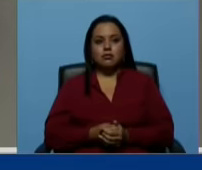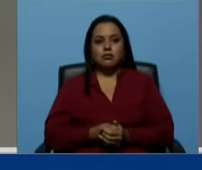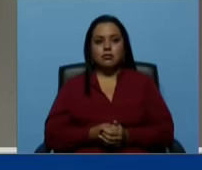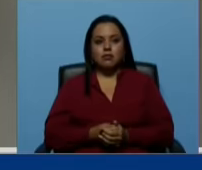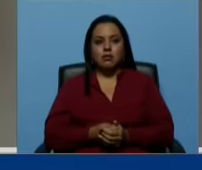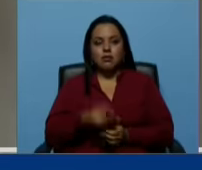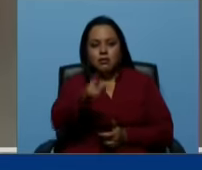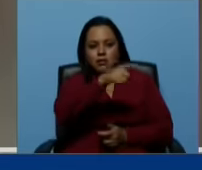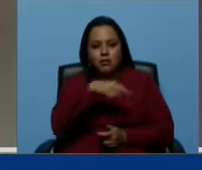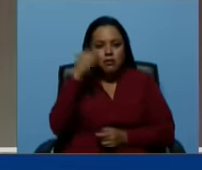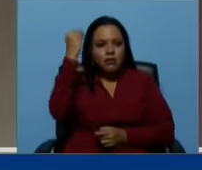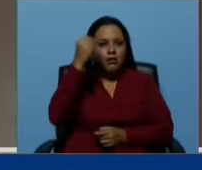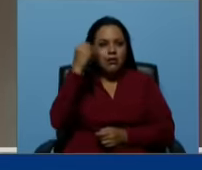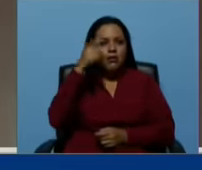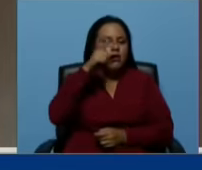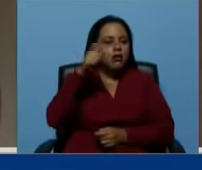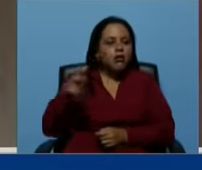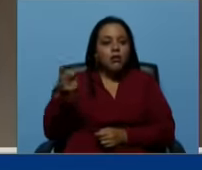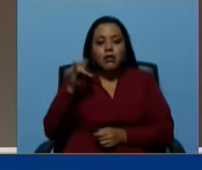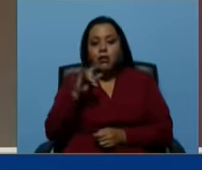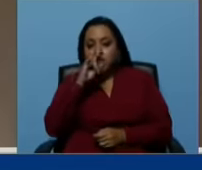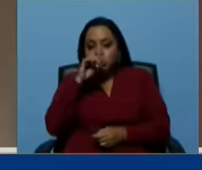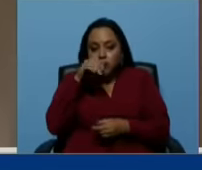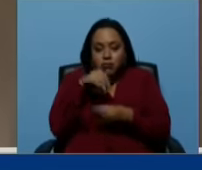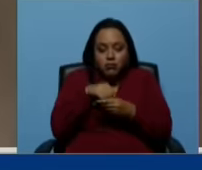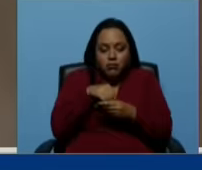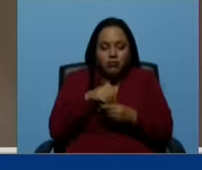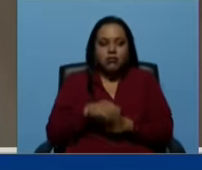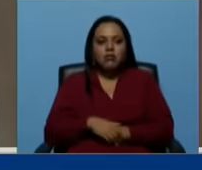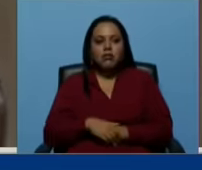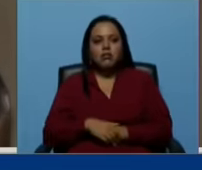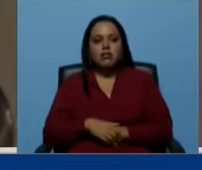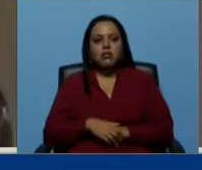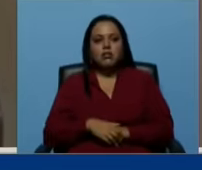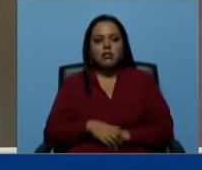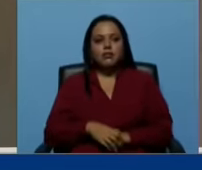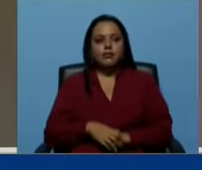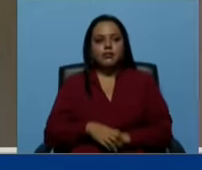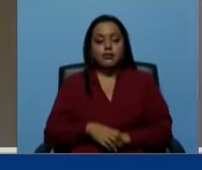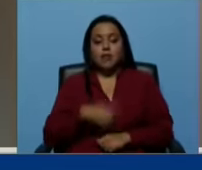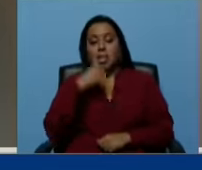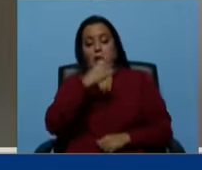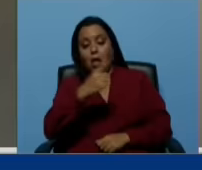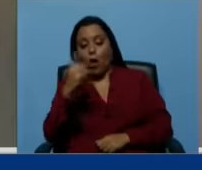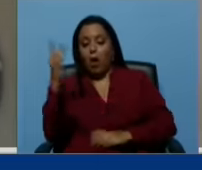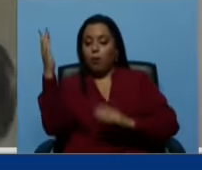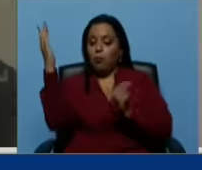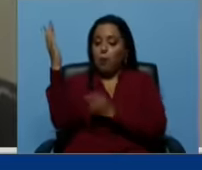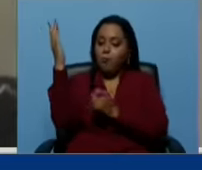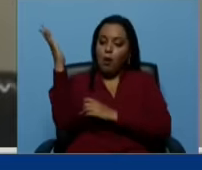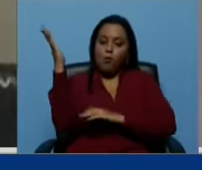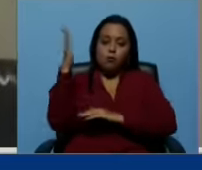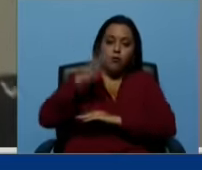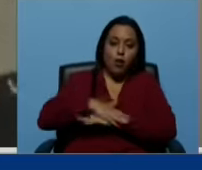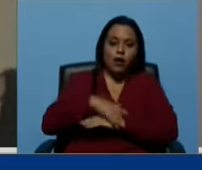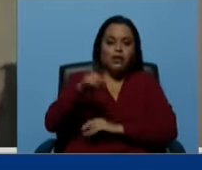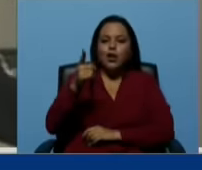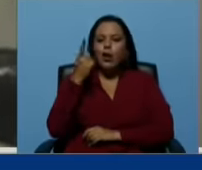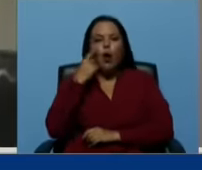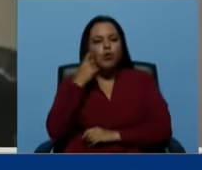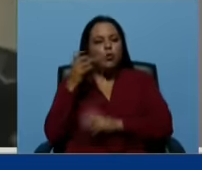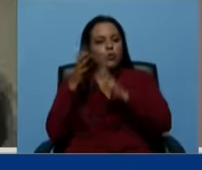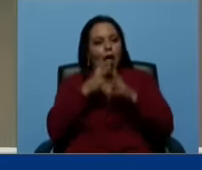Ellos creyeron que el pueblo se iba a amedrentar. Le tumbamos la estatua. Y eso es típico de los